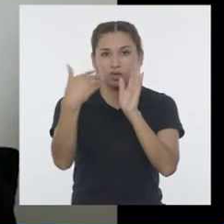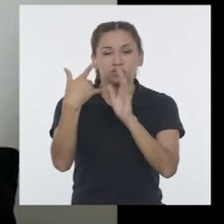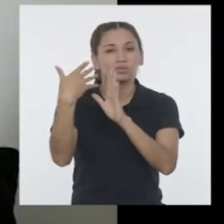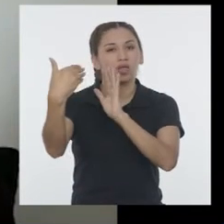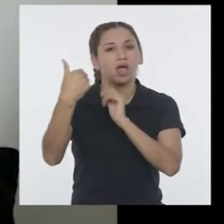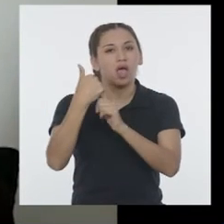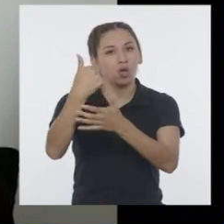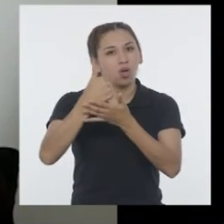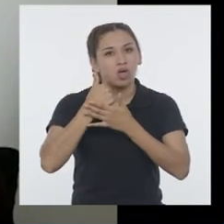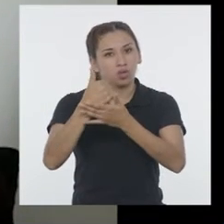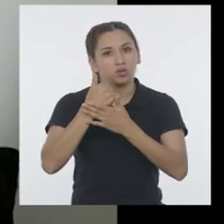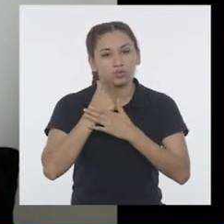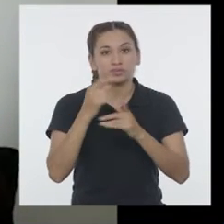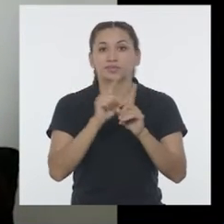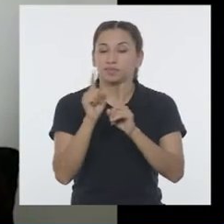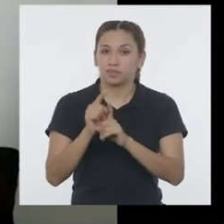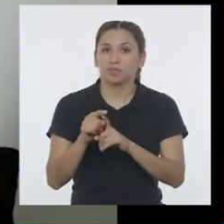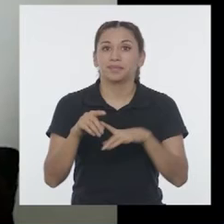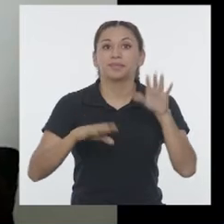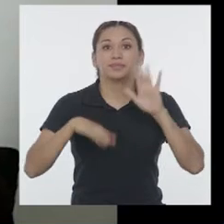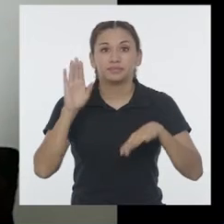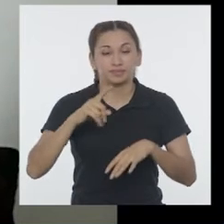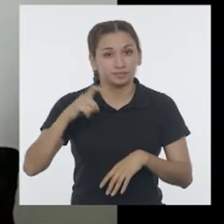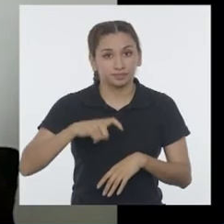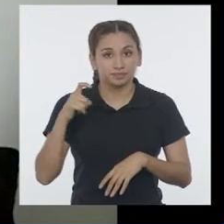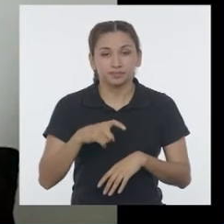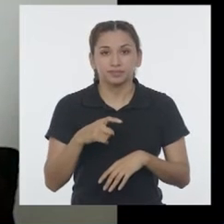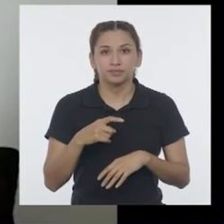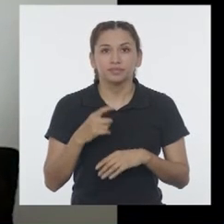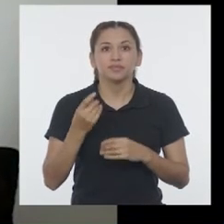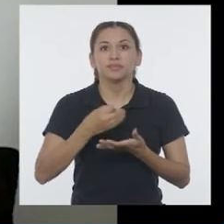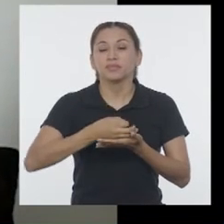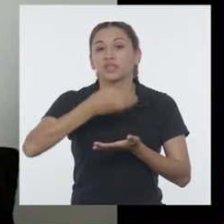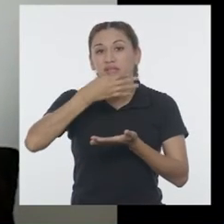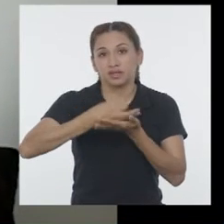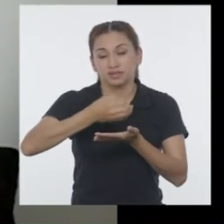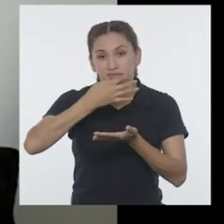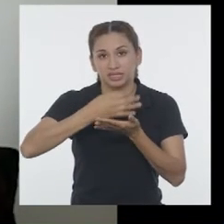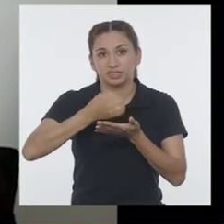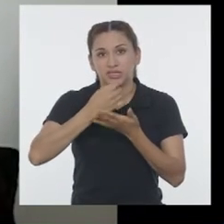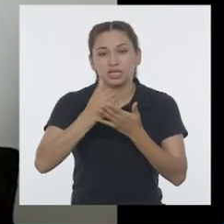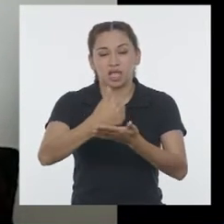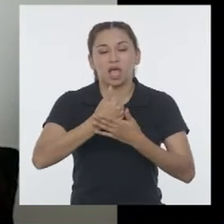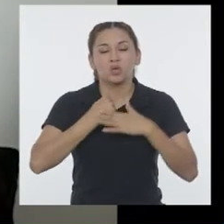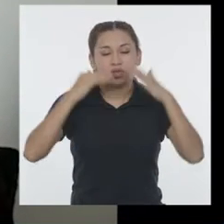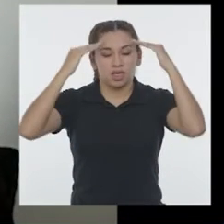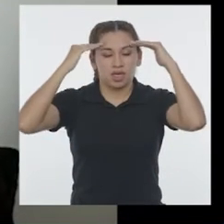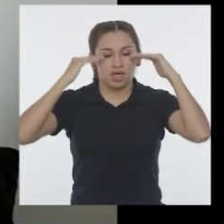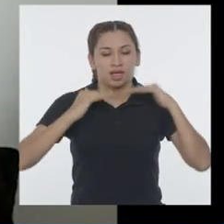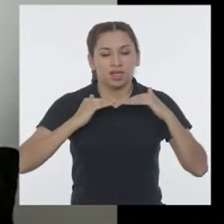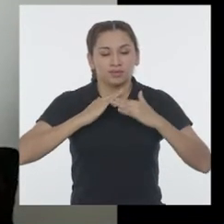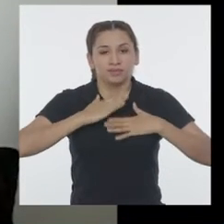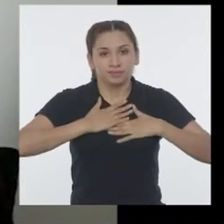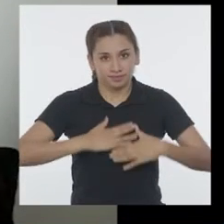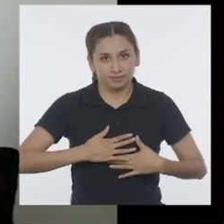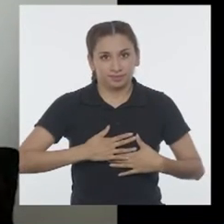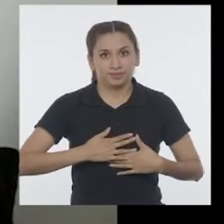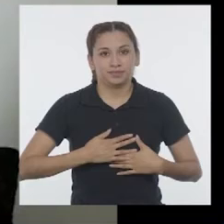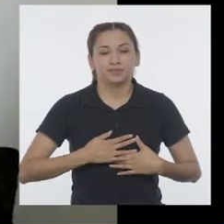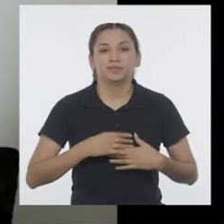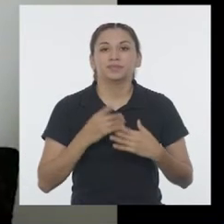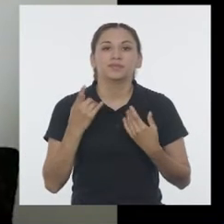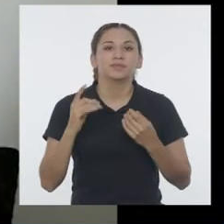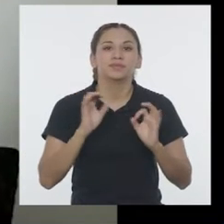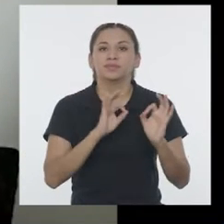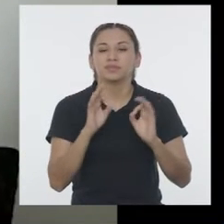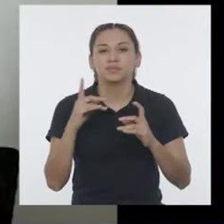terapias psicológicas. En ocasiones también es necesario recibir fármacos con el objetivo de aliviar o disminuir